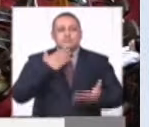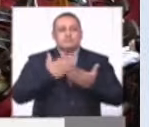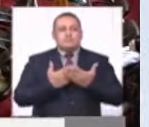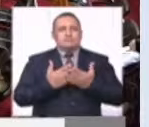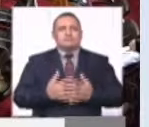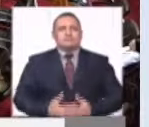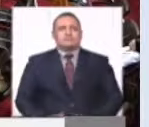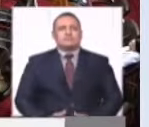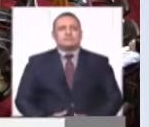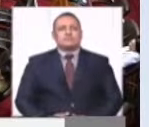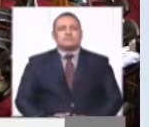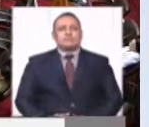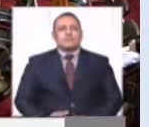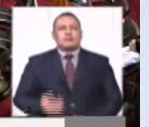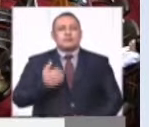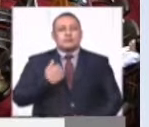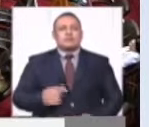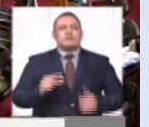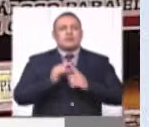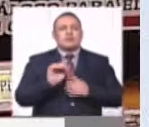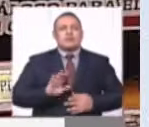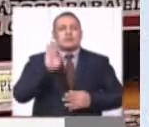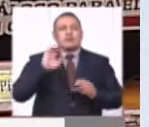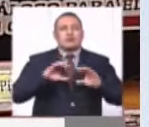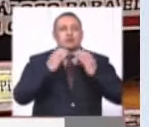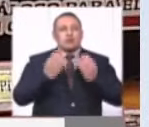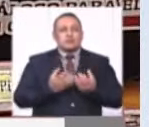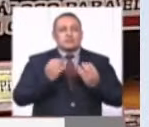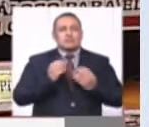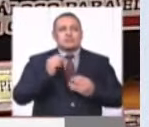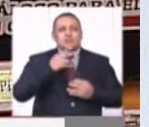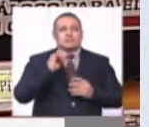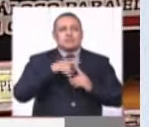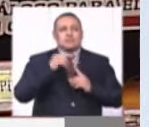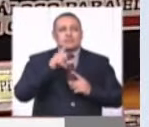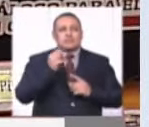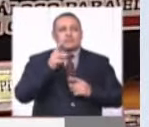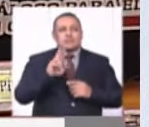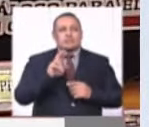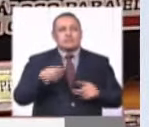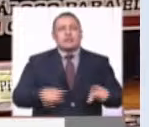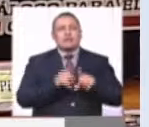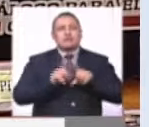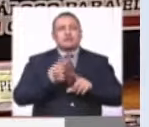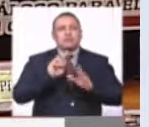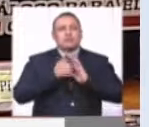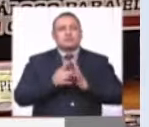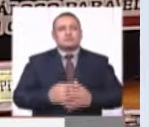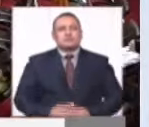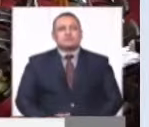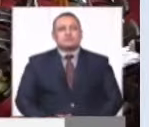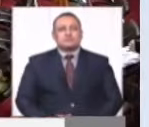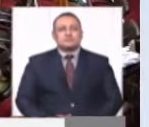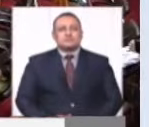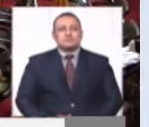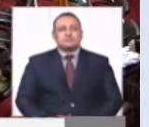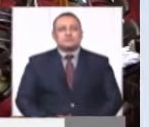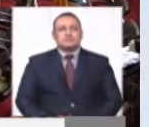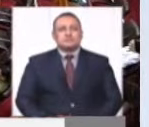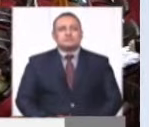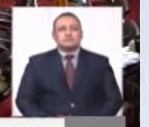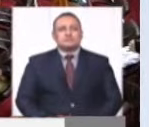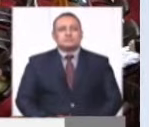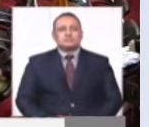congresista. Tiene el uso de la palabra el congresista Hitler Saavedra Casternoque por 2 minutos.